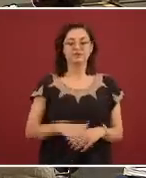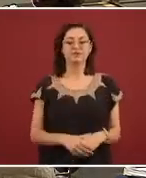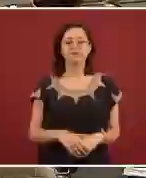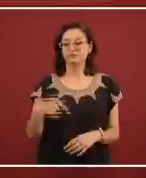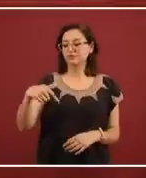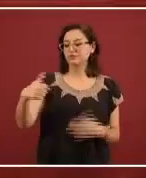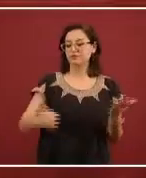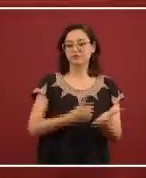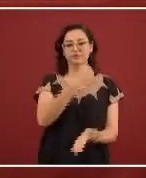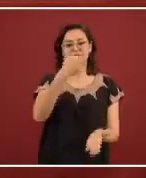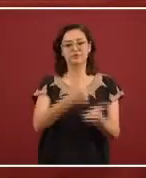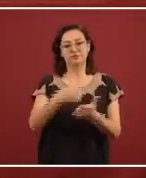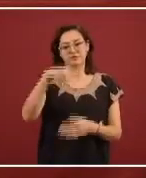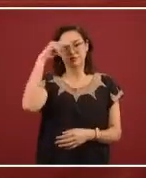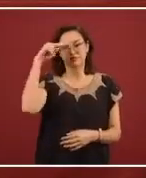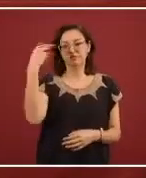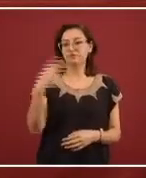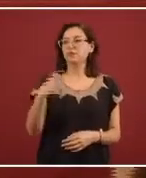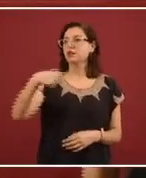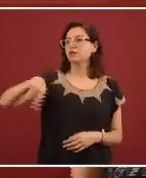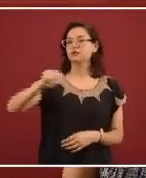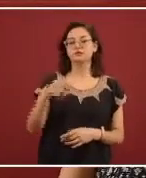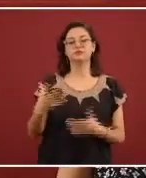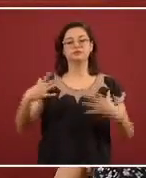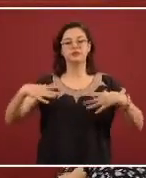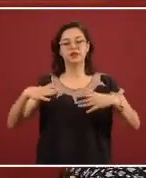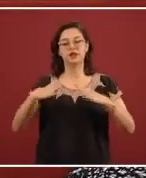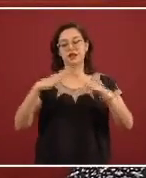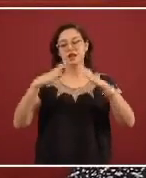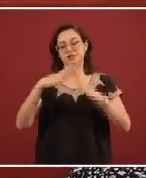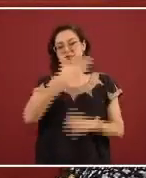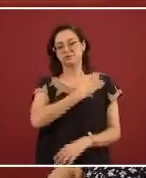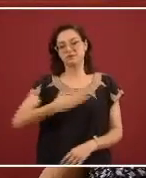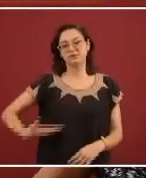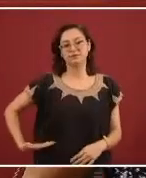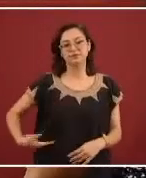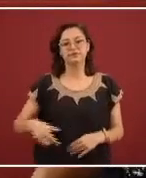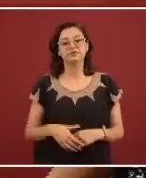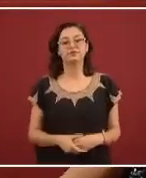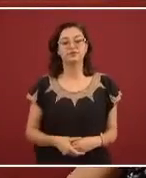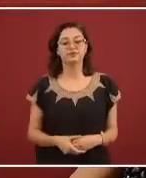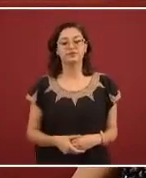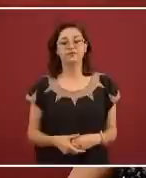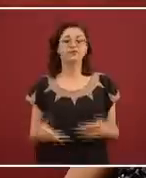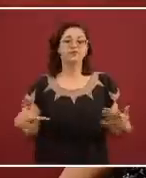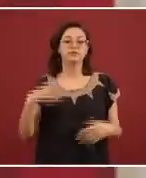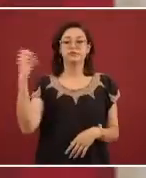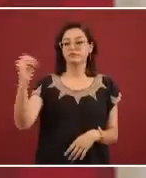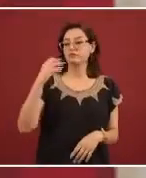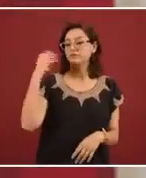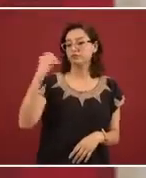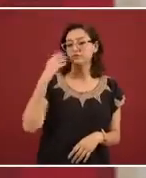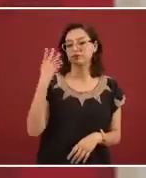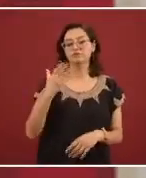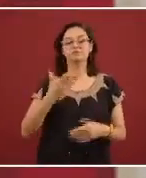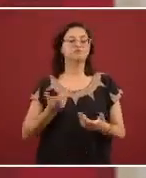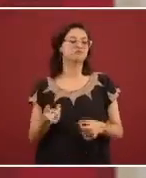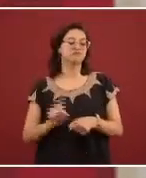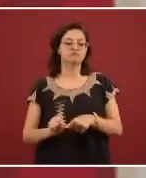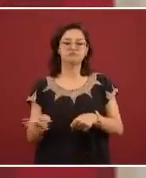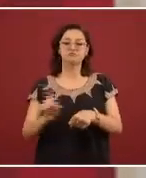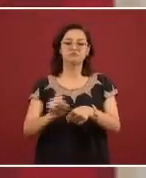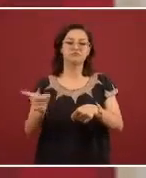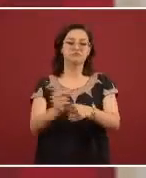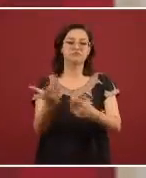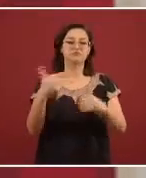Estamos en la Ciudad de México, este recinto es el Palacio Nacional y vamos a iniciar la conferencia de prensa diaria sobre